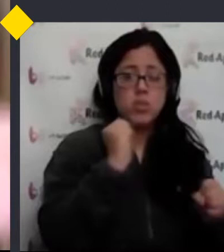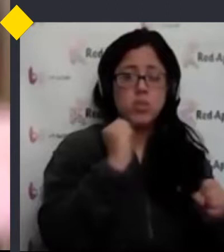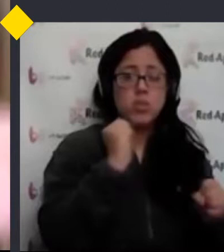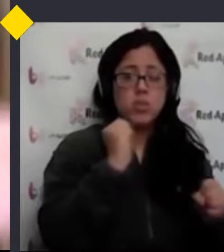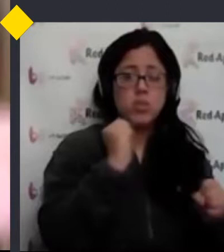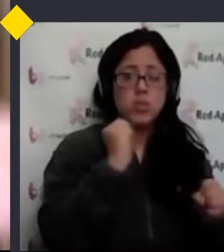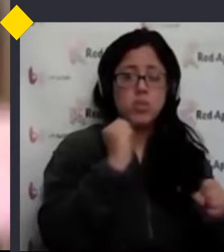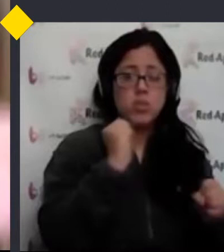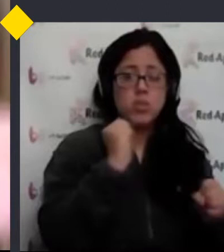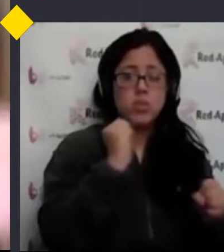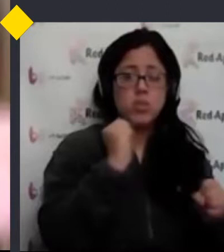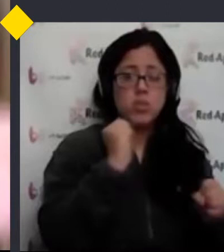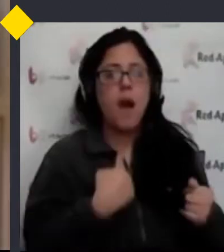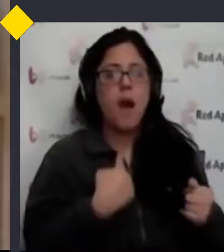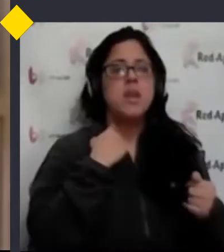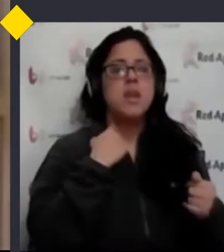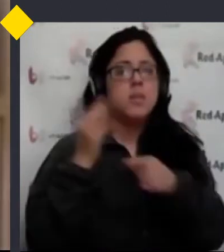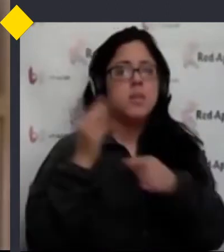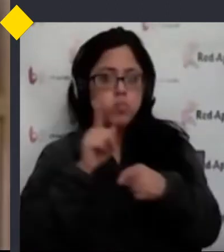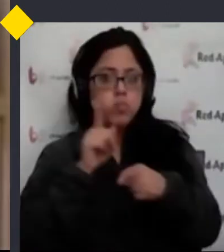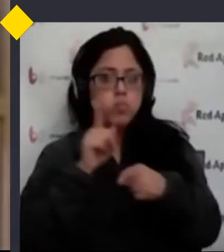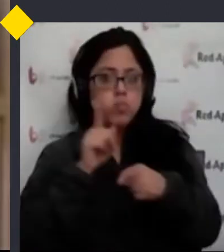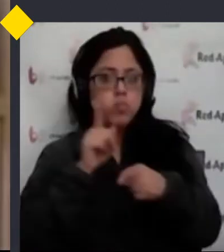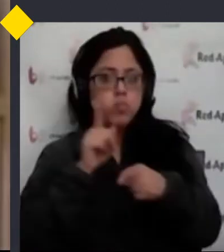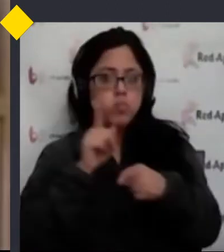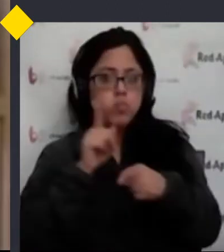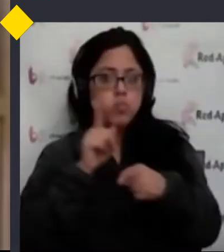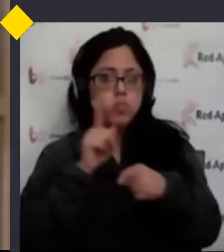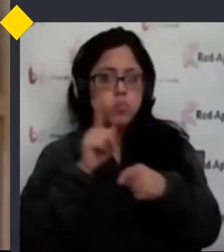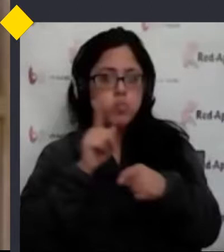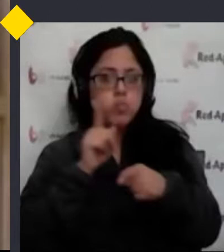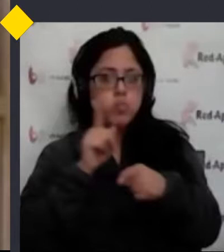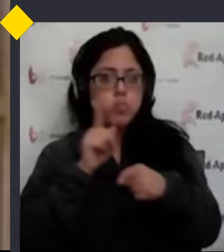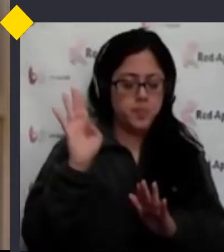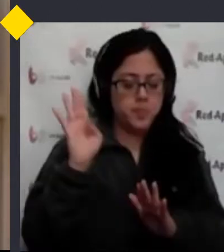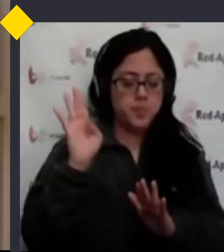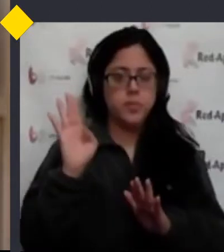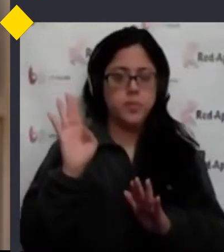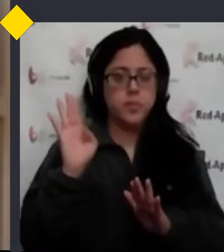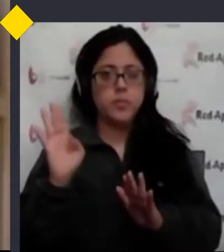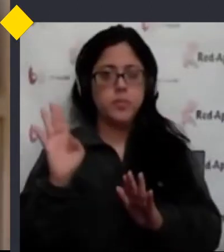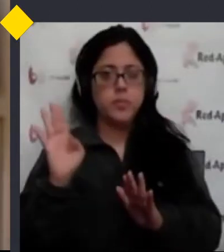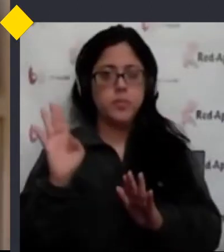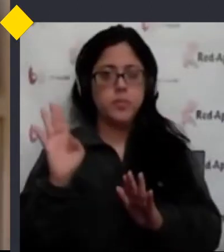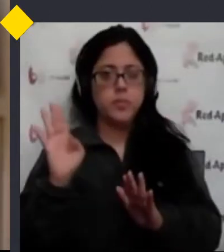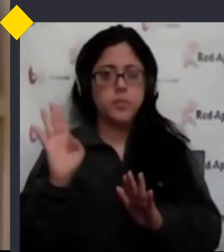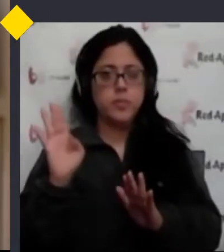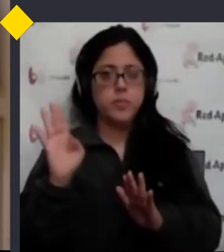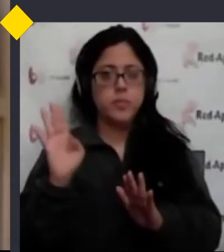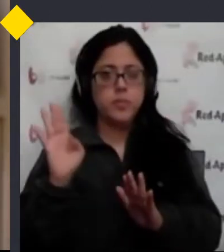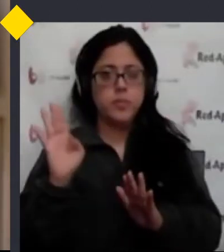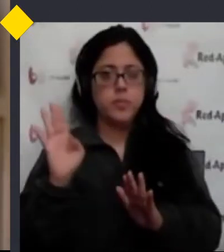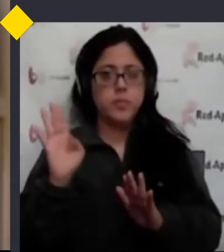donde ellas tienen una mayor participación, o sea, donde más participan ellas. No han podido salir a buscar nuevos trabajos